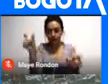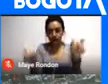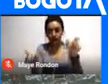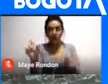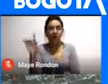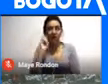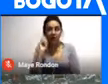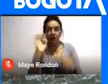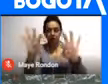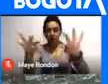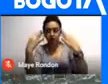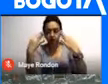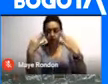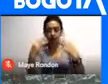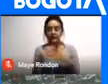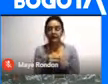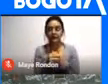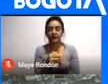escuchando